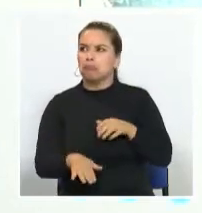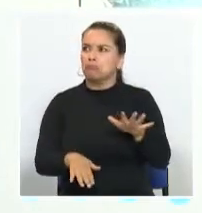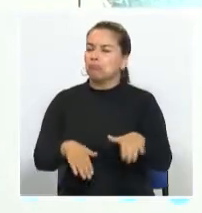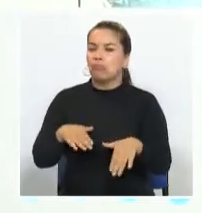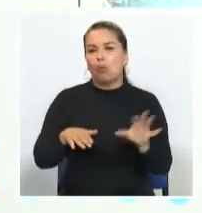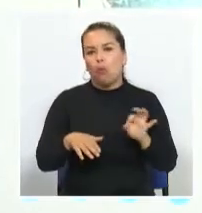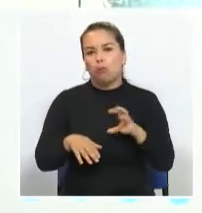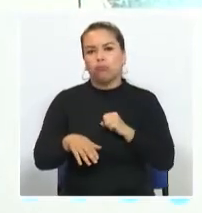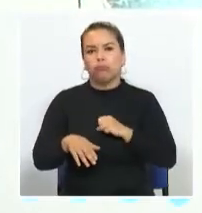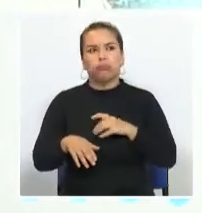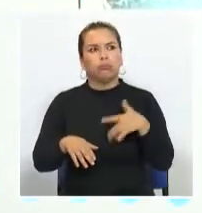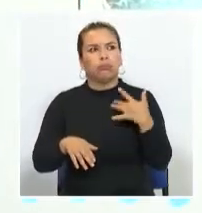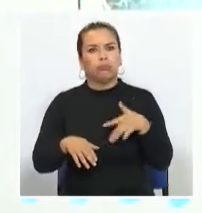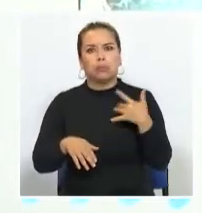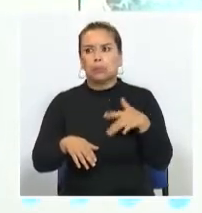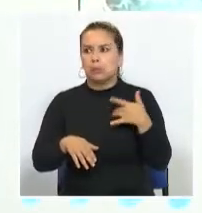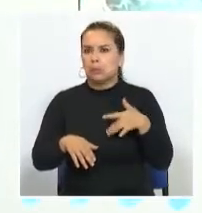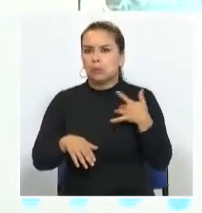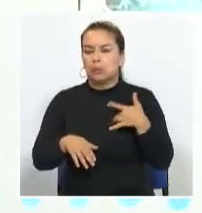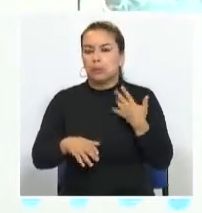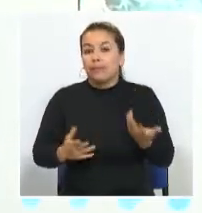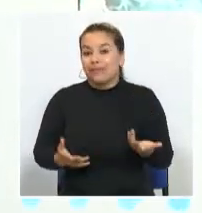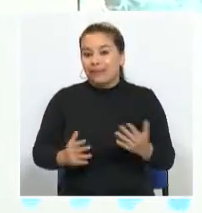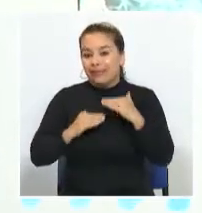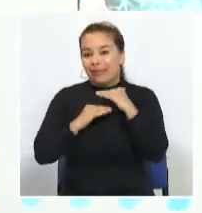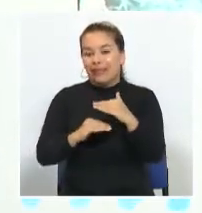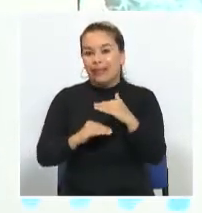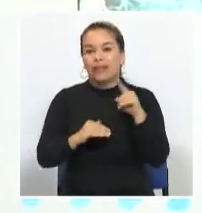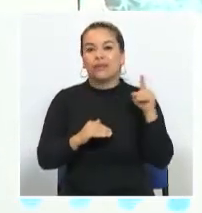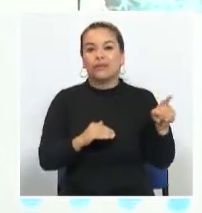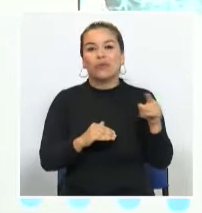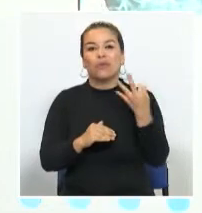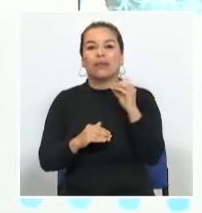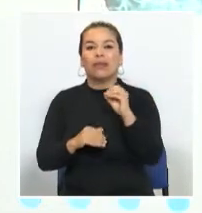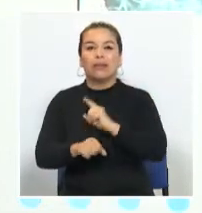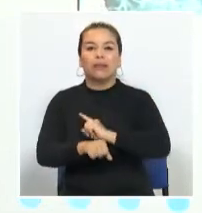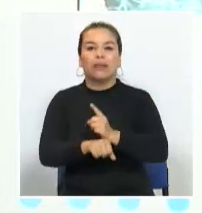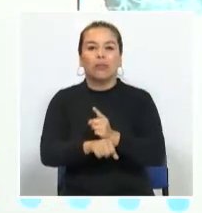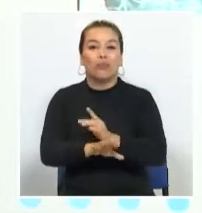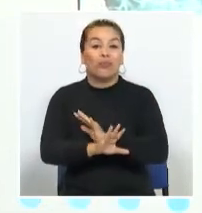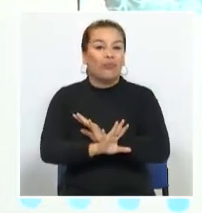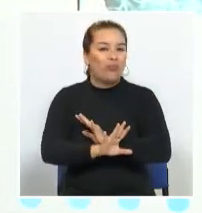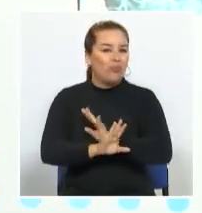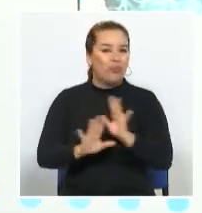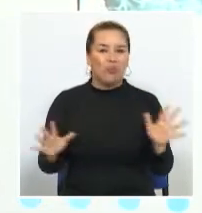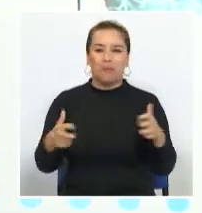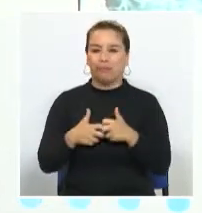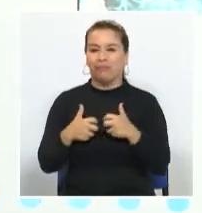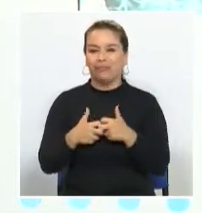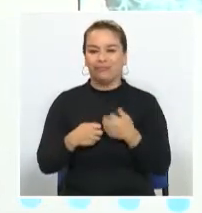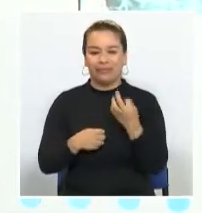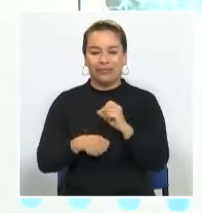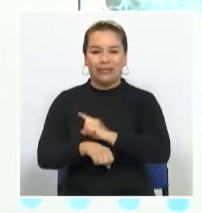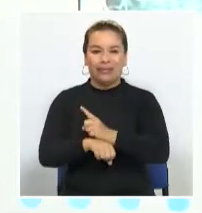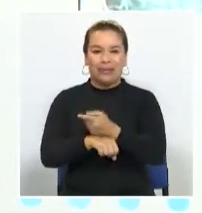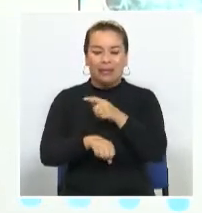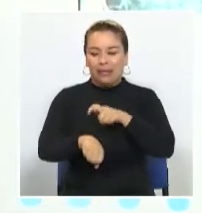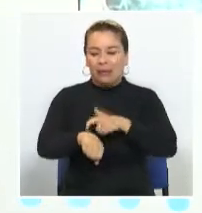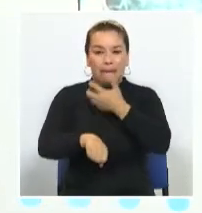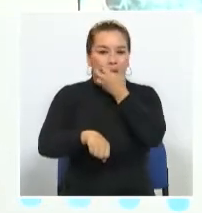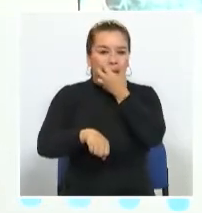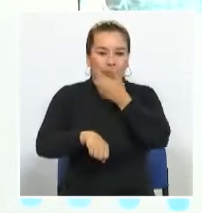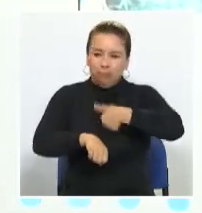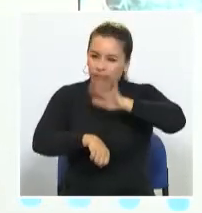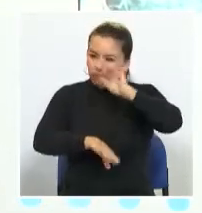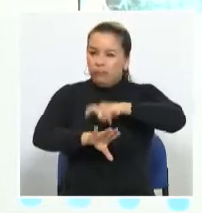muy limitado porque solamente registra 30 segundos de la actividad eléctrica del corazón. El examen más completo que le